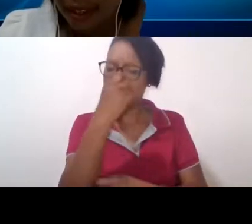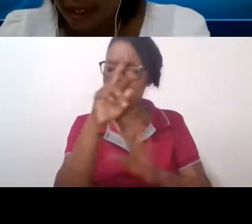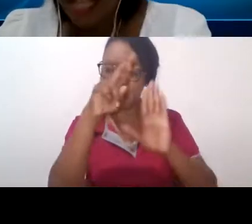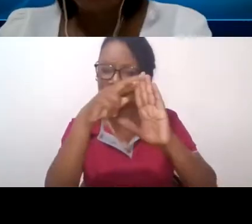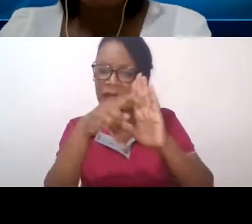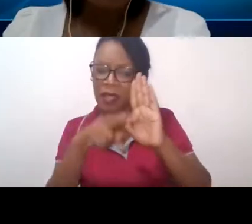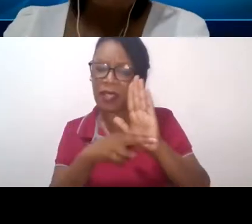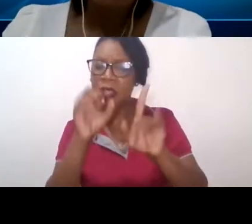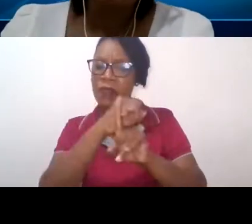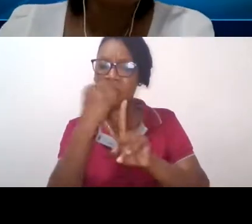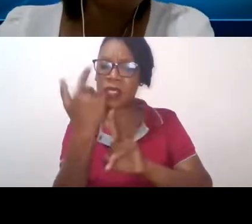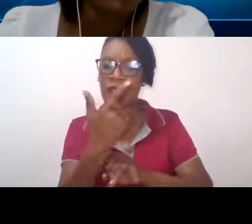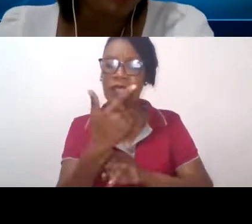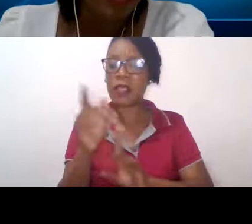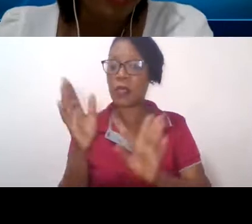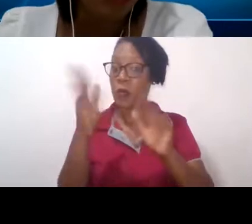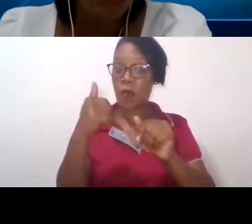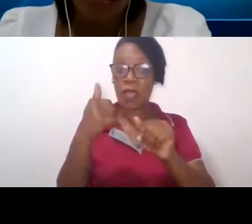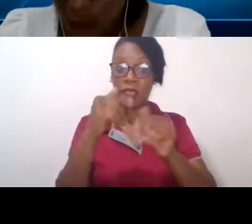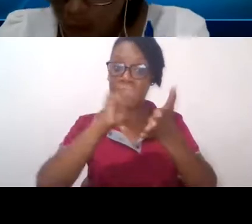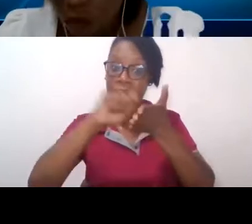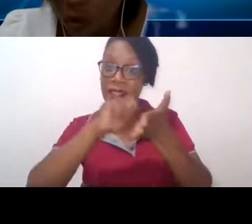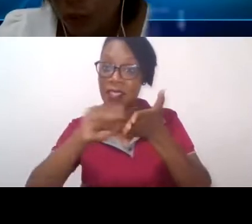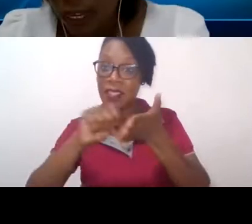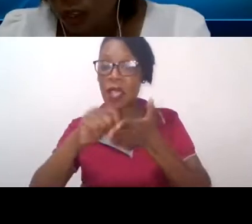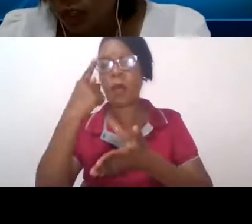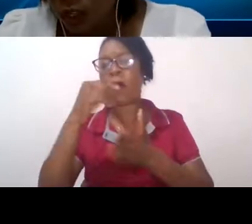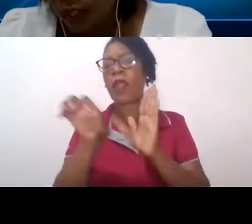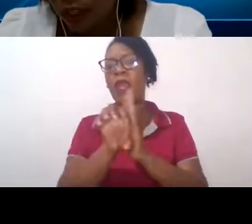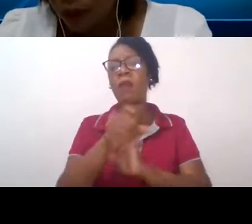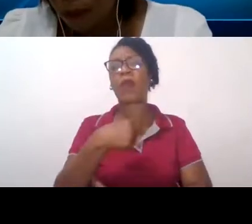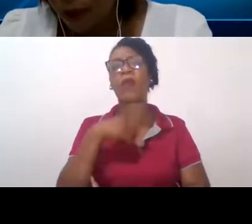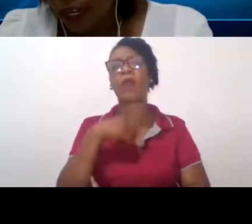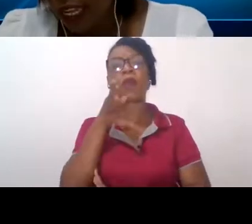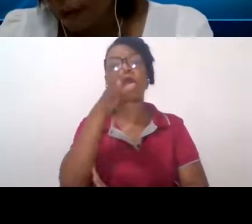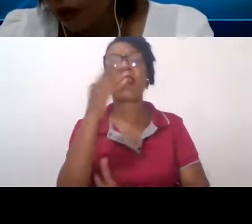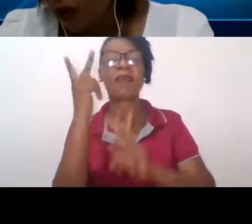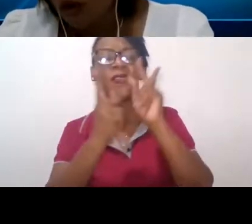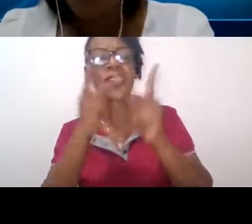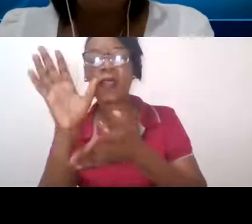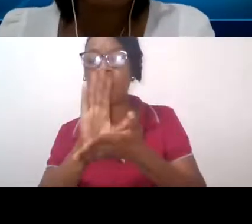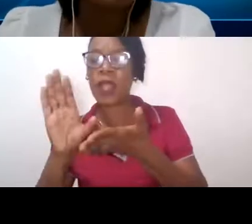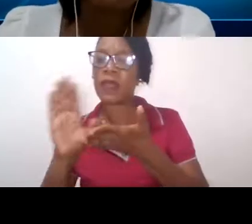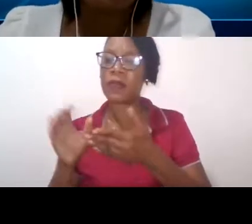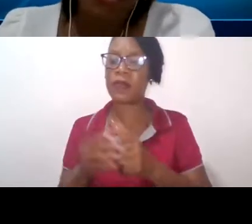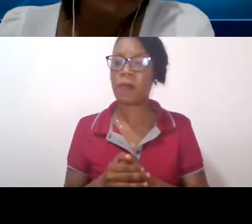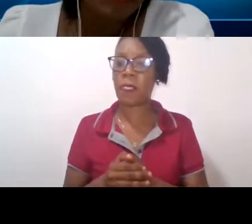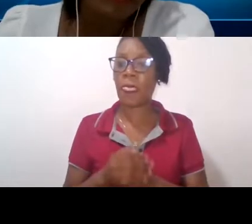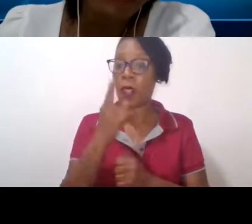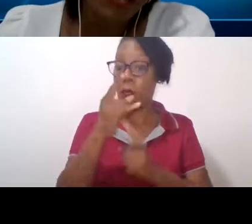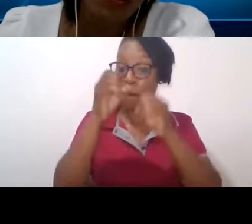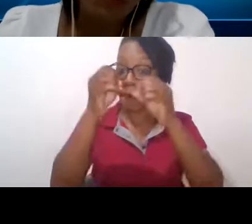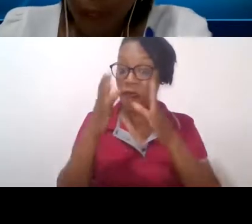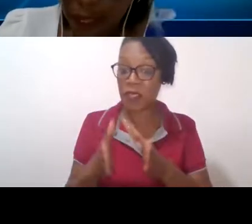escritas. Aquí, por ejemplo, he visto miles de casos cuando visito los colegios donde, por ejemplo, un docente ante